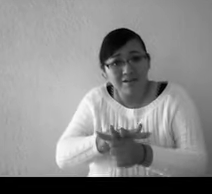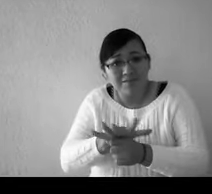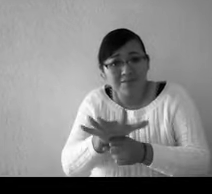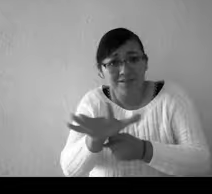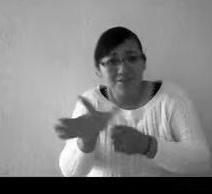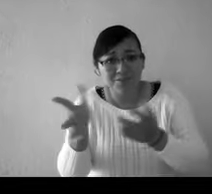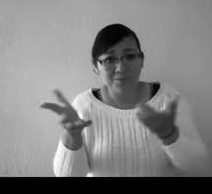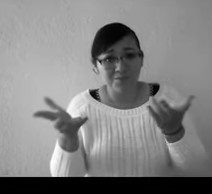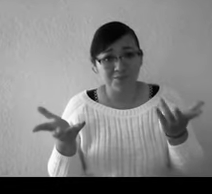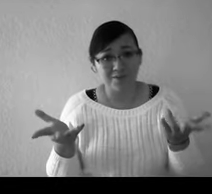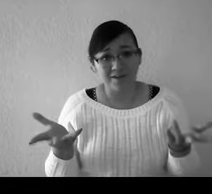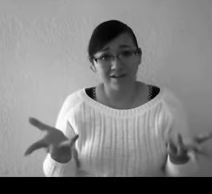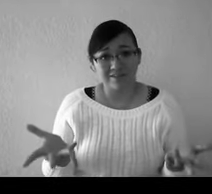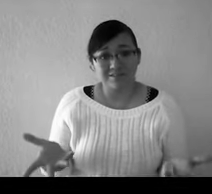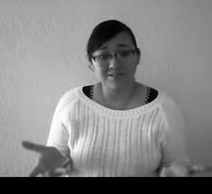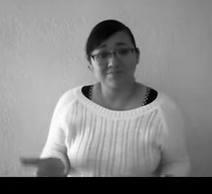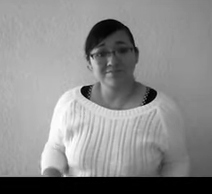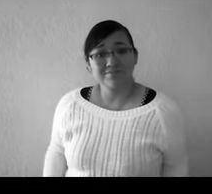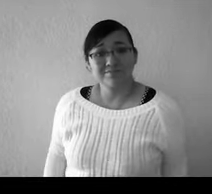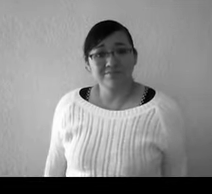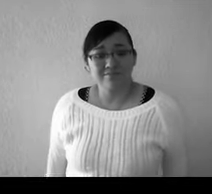¿Cuál es la